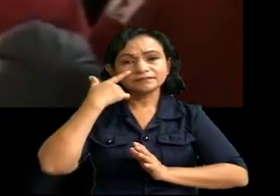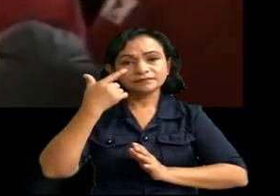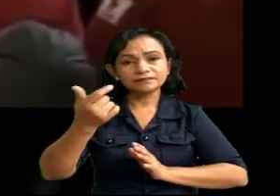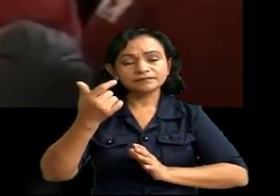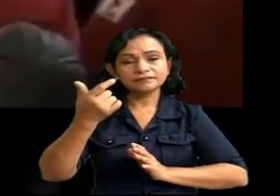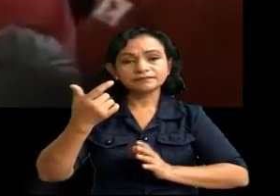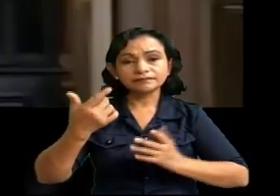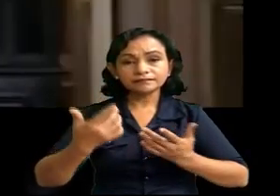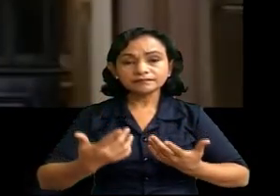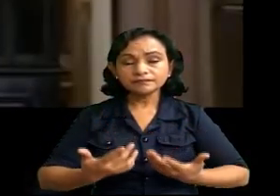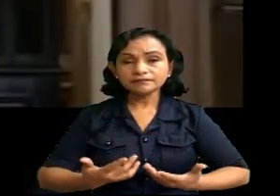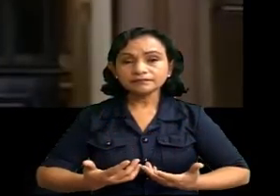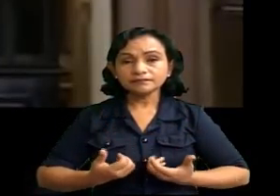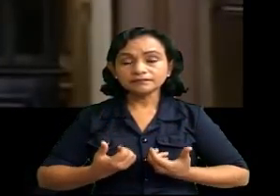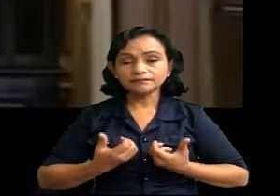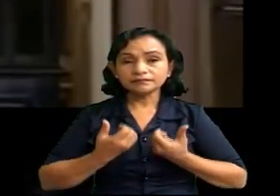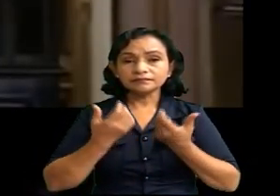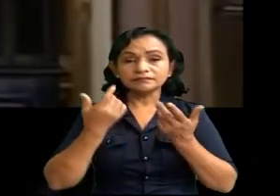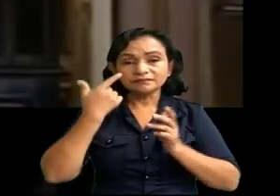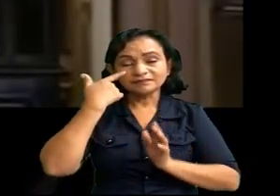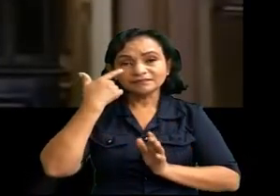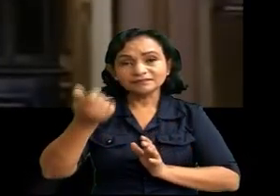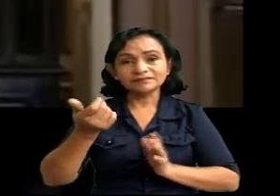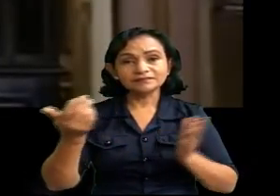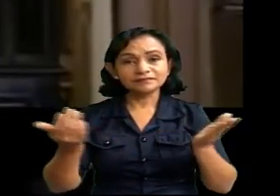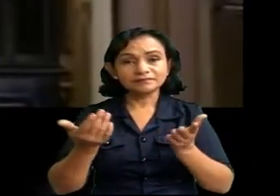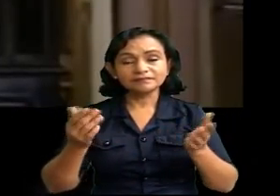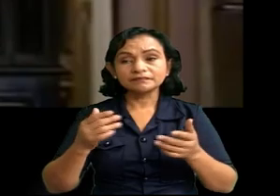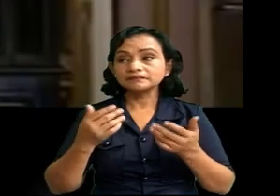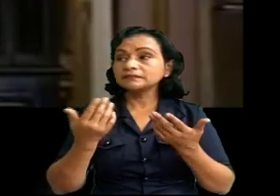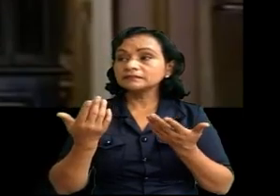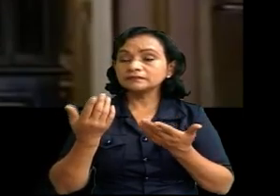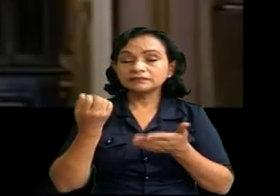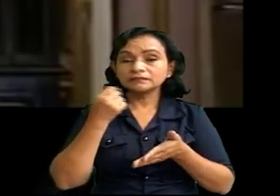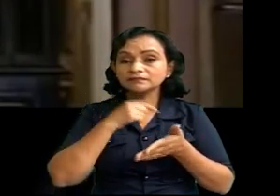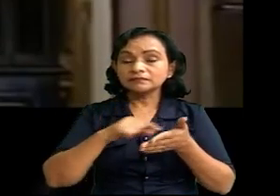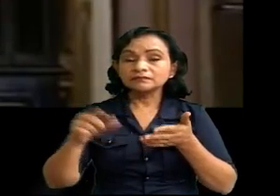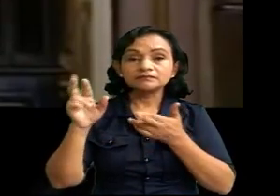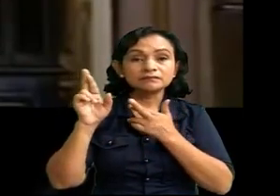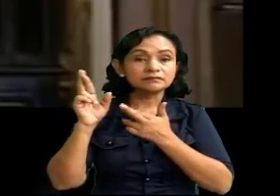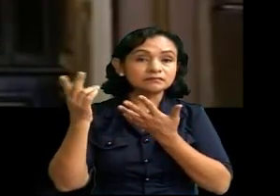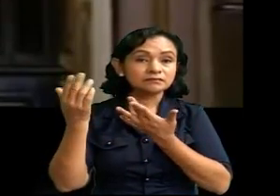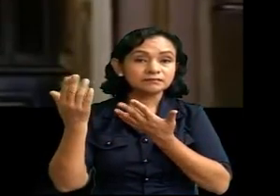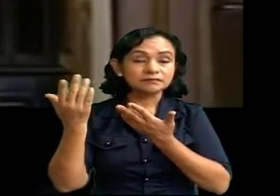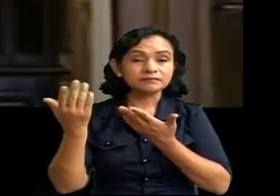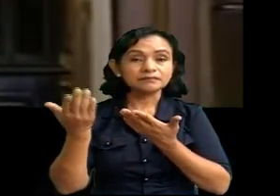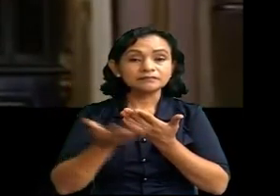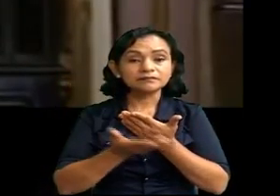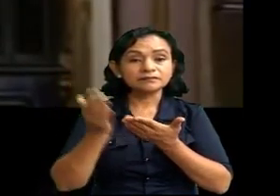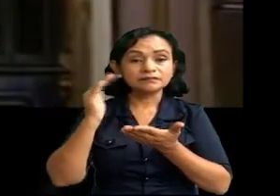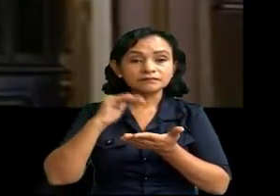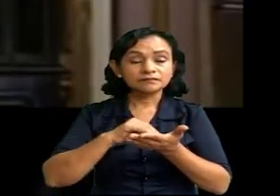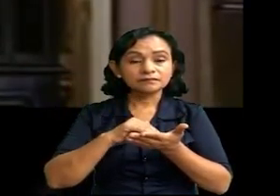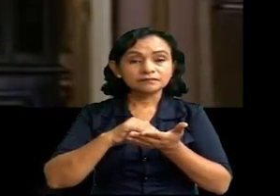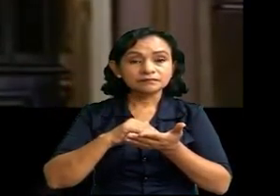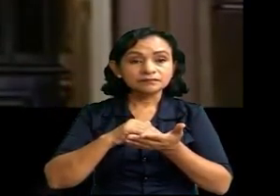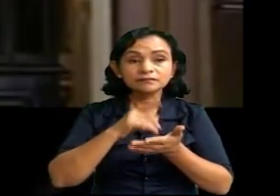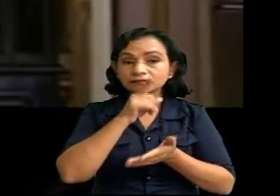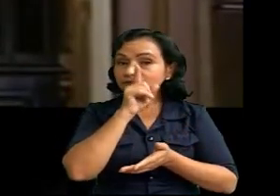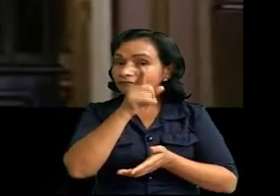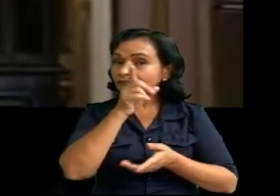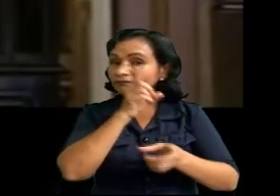un tratamiento de este tipo y espero en pocas semanas estar echando la partida de pelota que nos deben